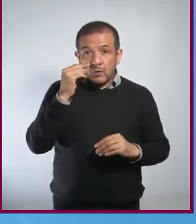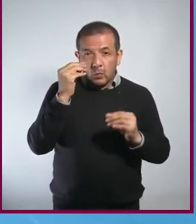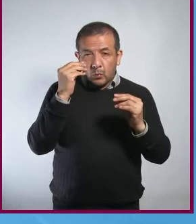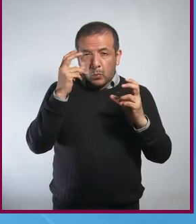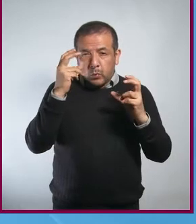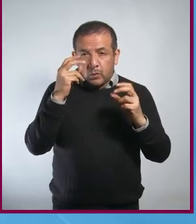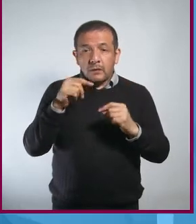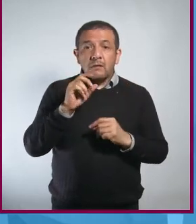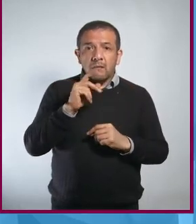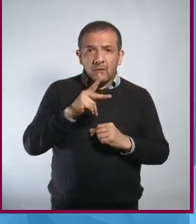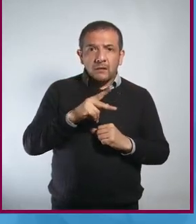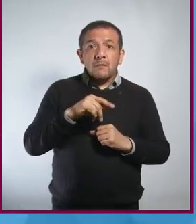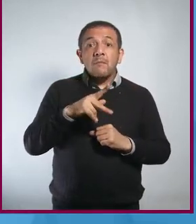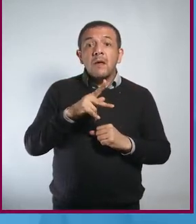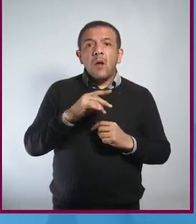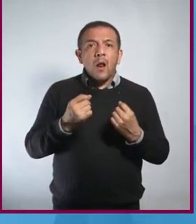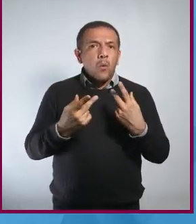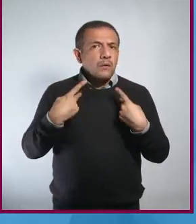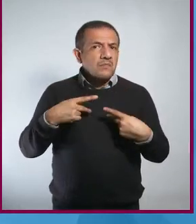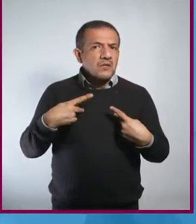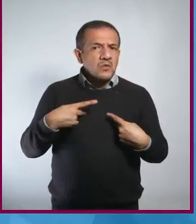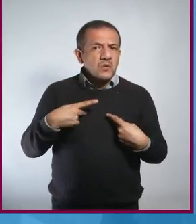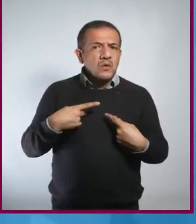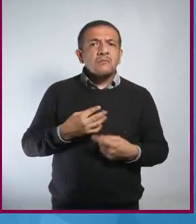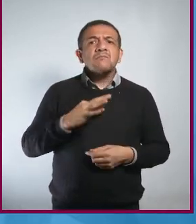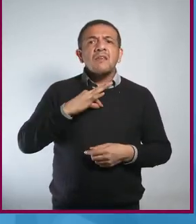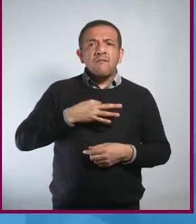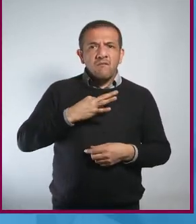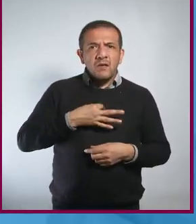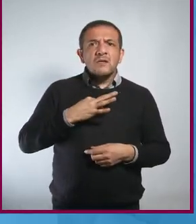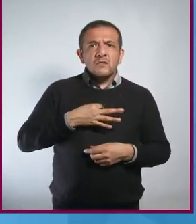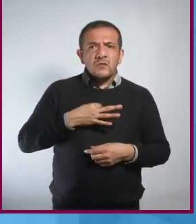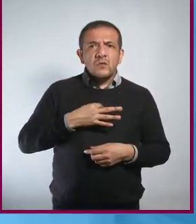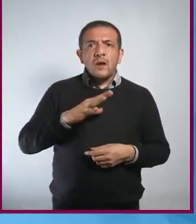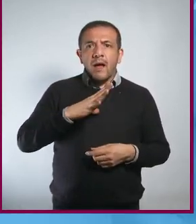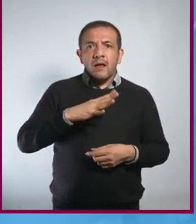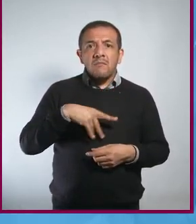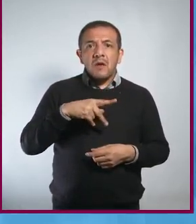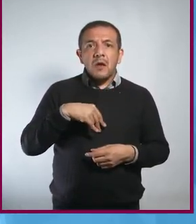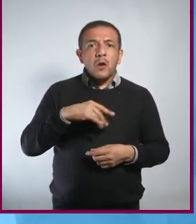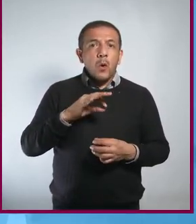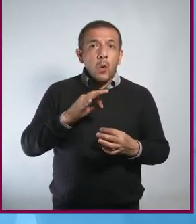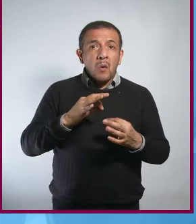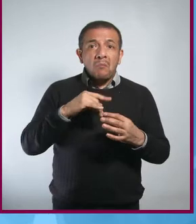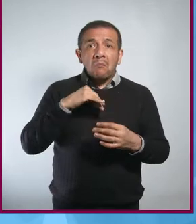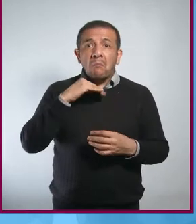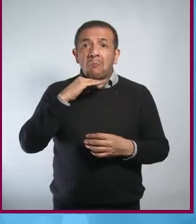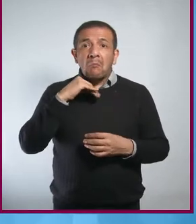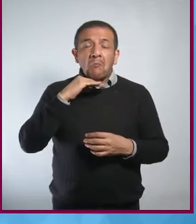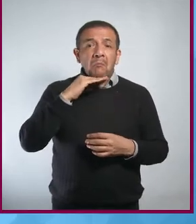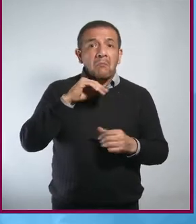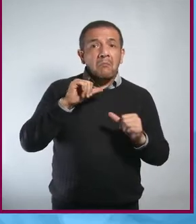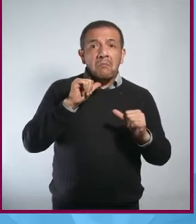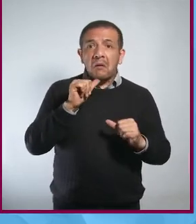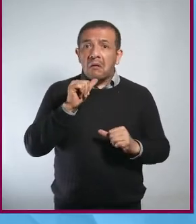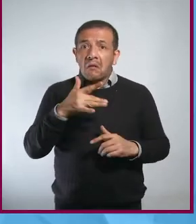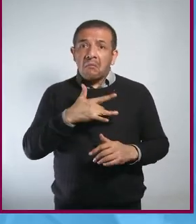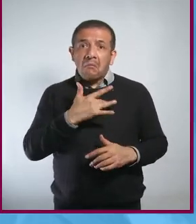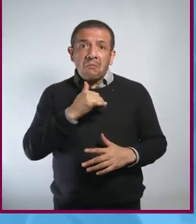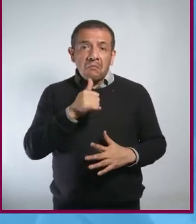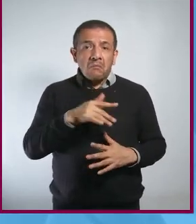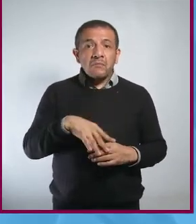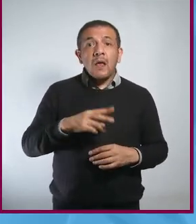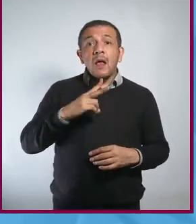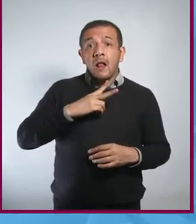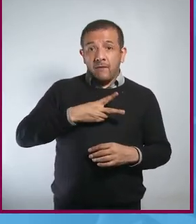los ojos. Hay personas que pueden tener la infección por el virus, pero no presentan ningún síntoma. El